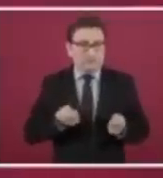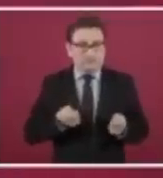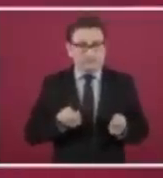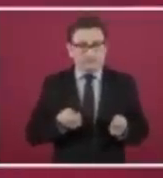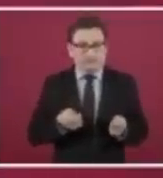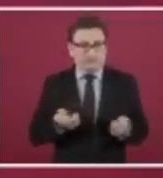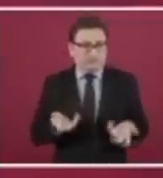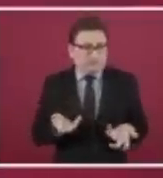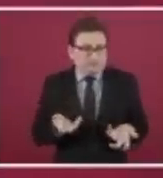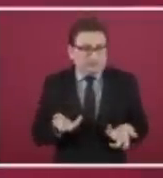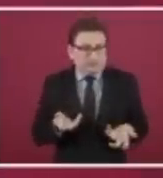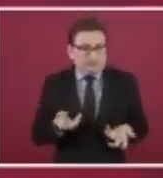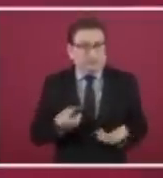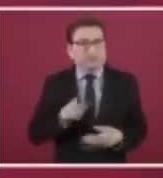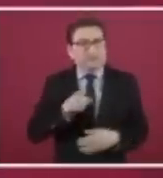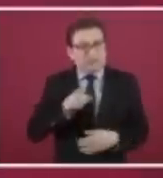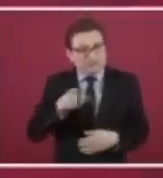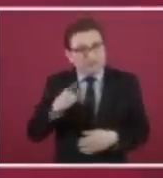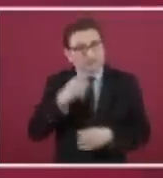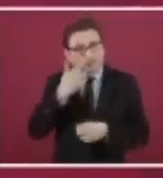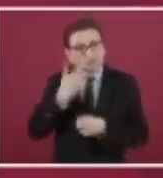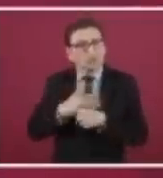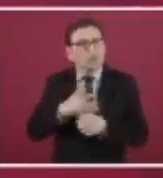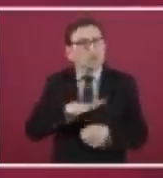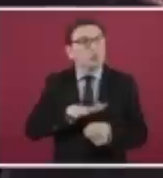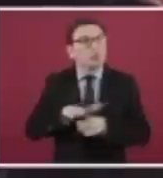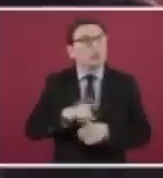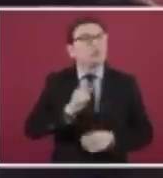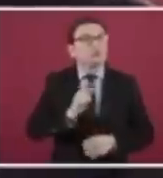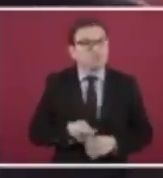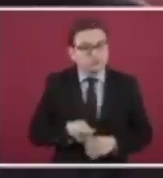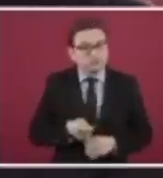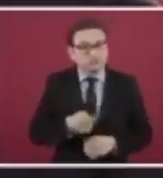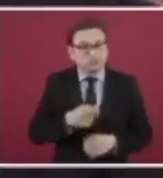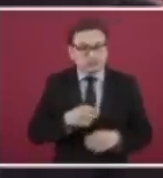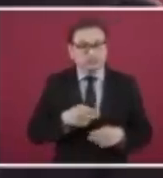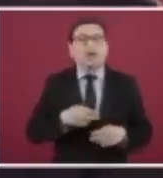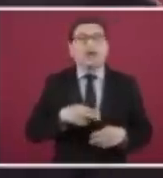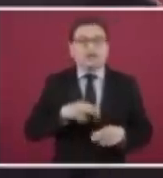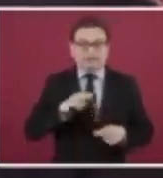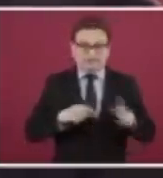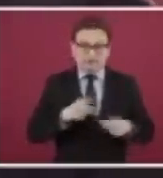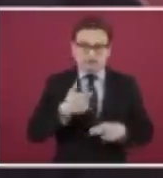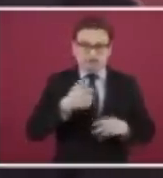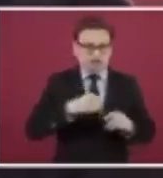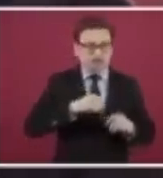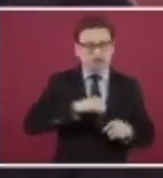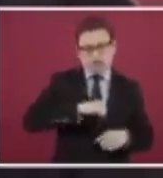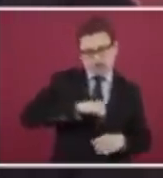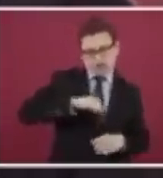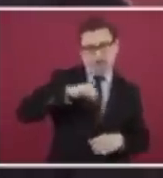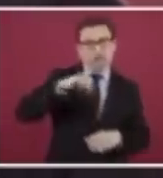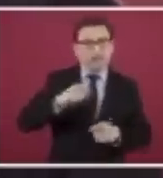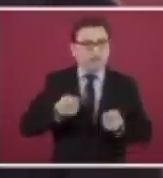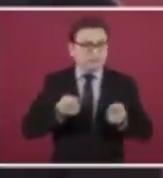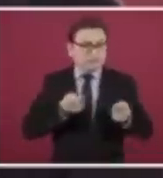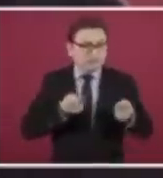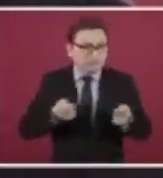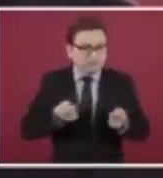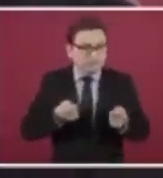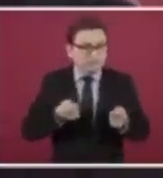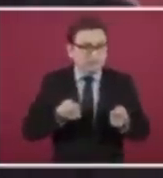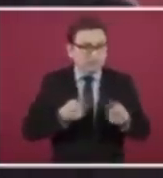que deberían de tener como función controlar la inflación y apoyar en el